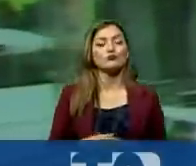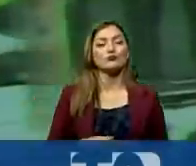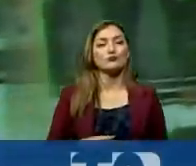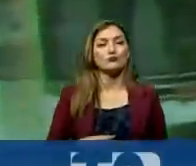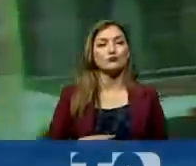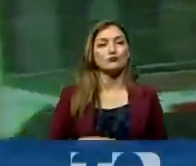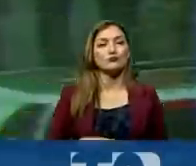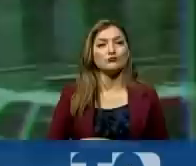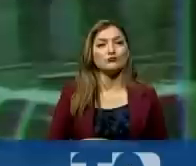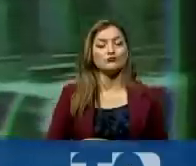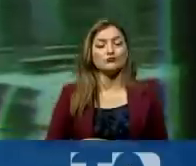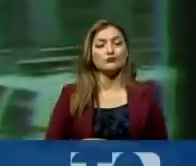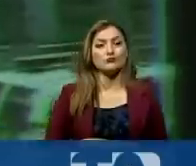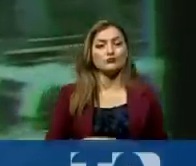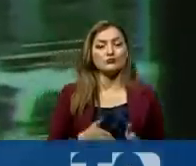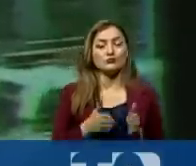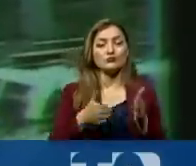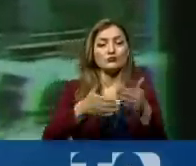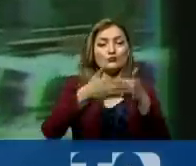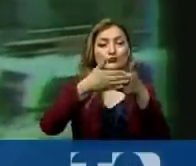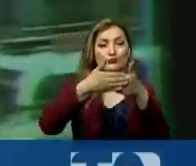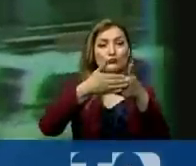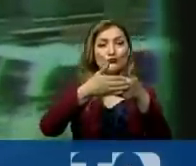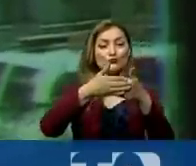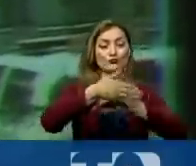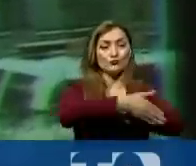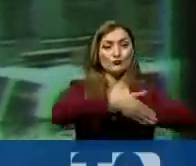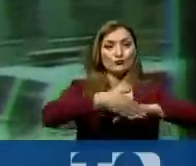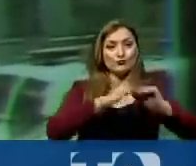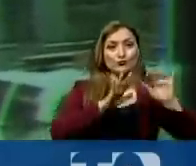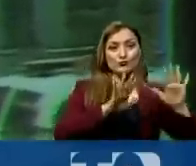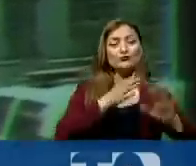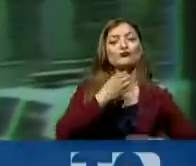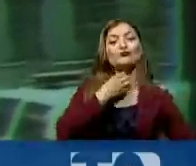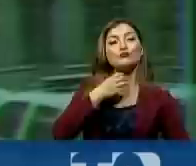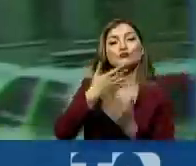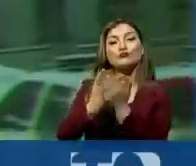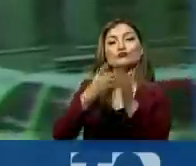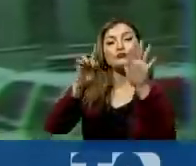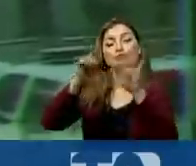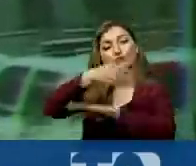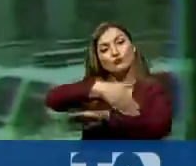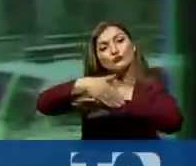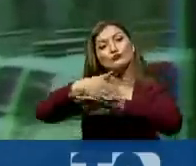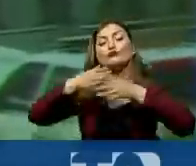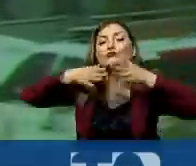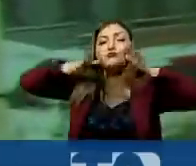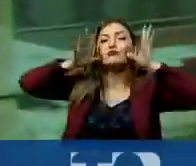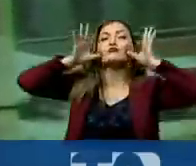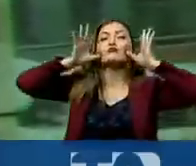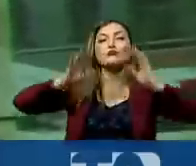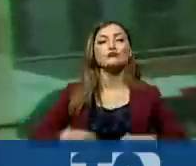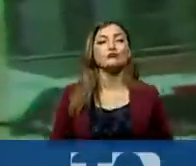recordamos este cierre vial está desde la avenida 10 de agosto hasta las 6 de diciembre sobre